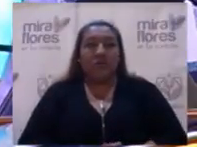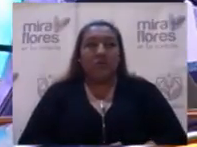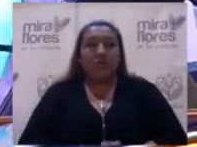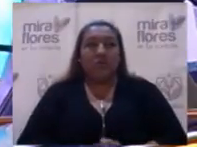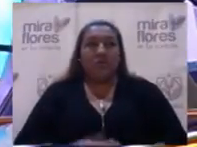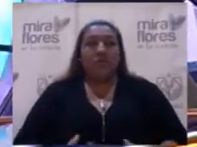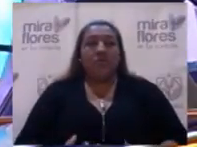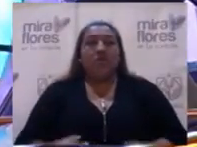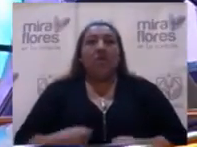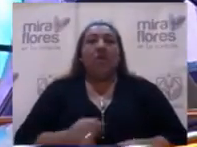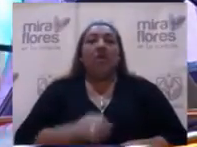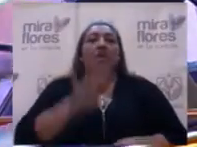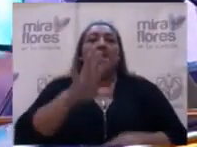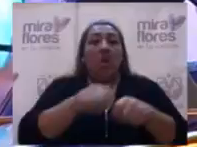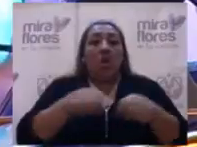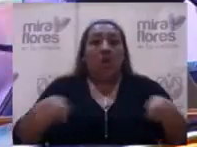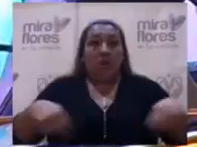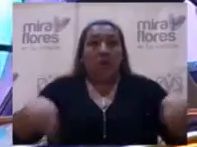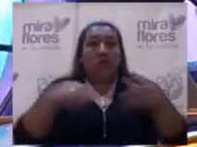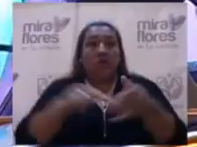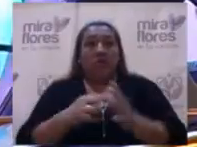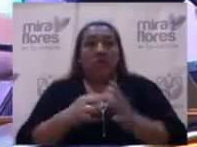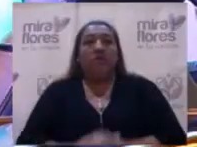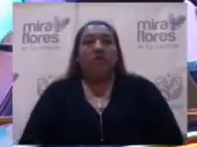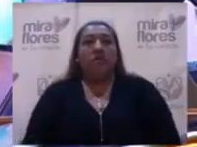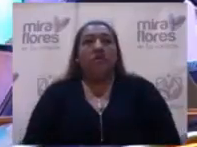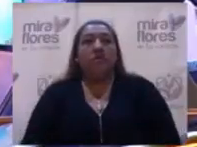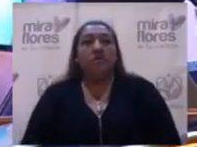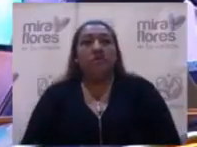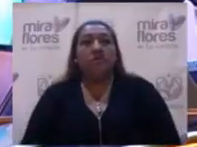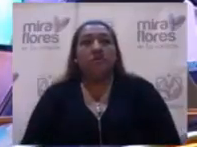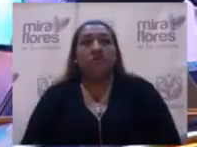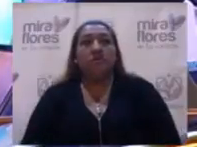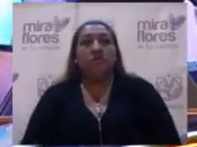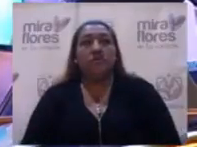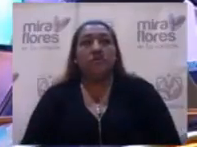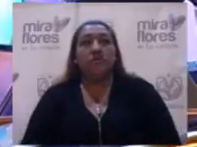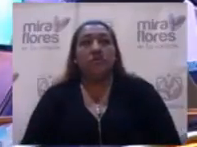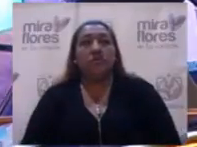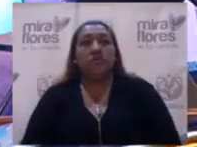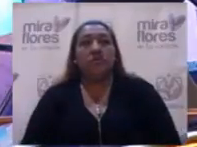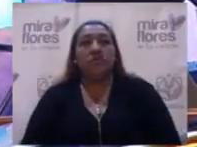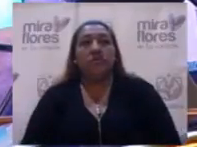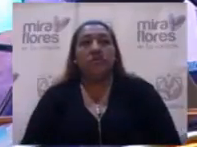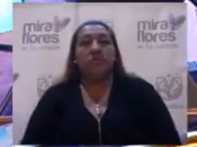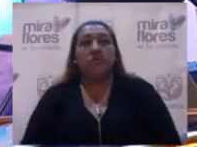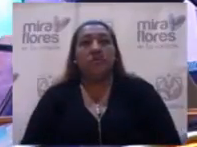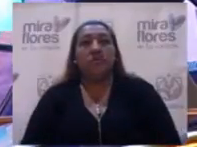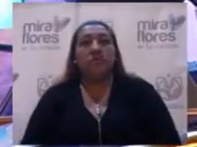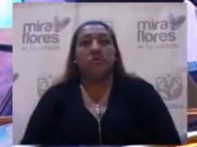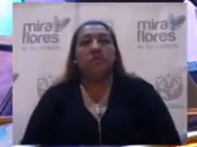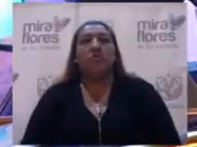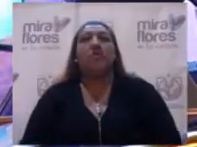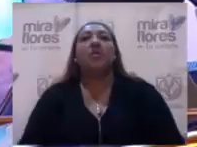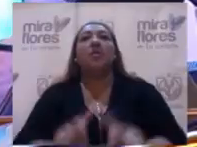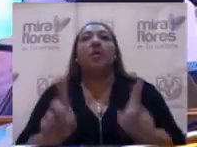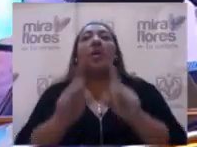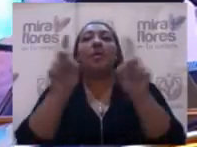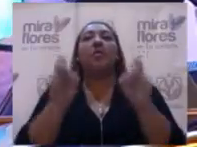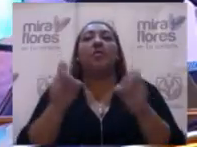metros respecto al área de concesión. Eso dice el contrato en su artículo 3.58. Asimismo, la cláusula decimotercera,